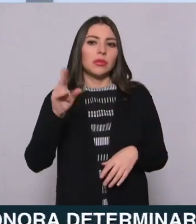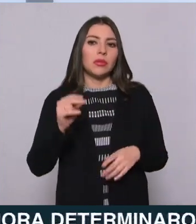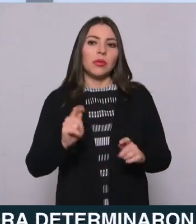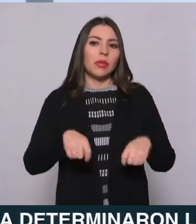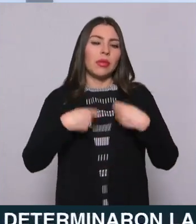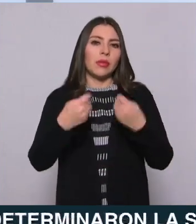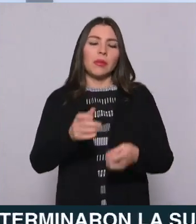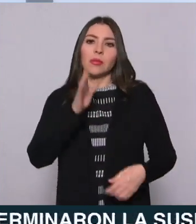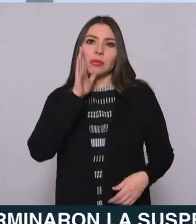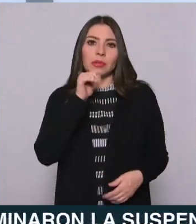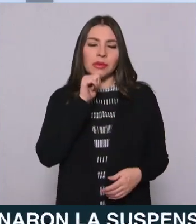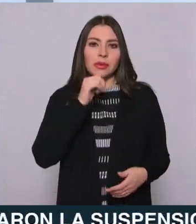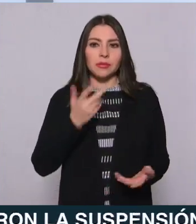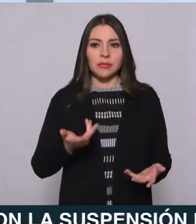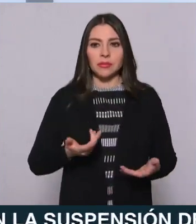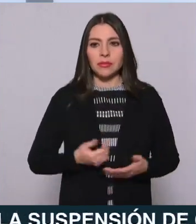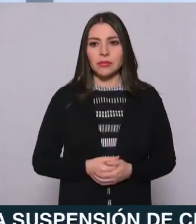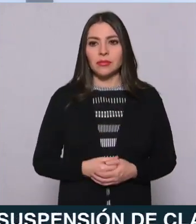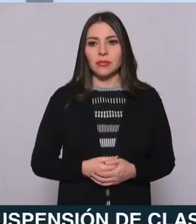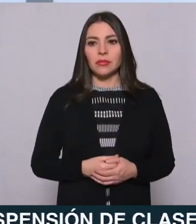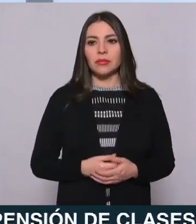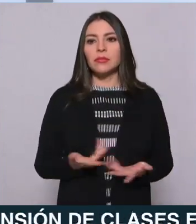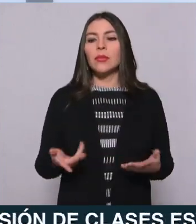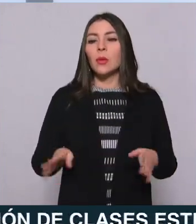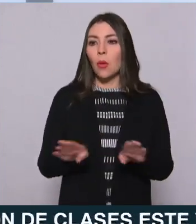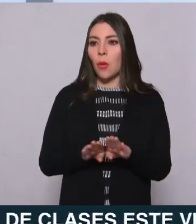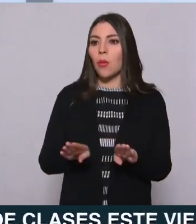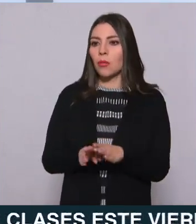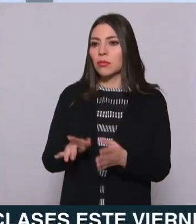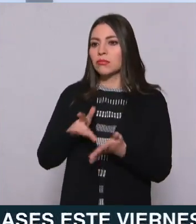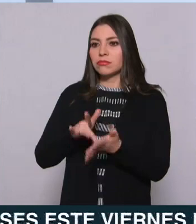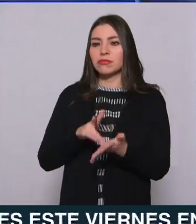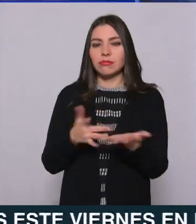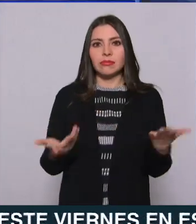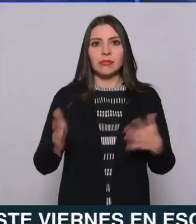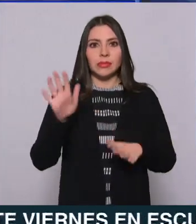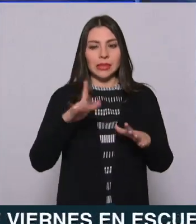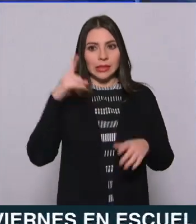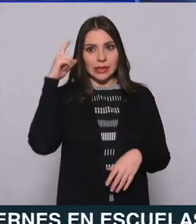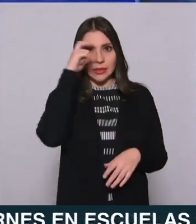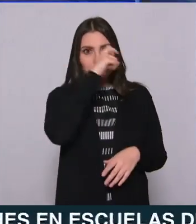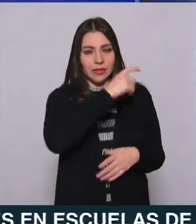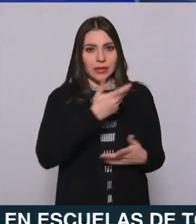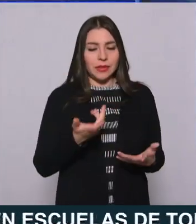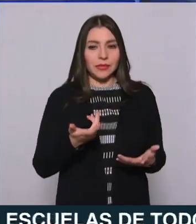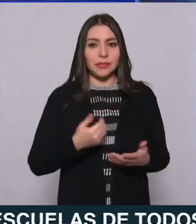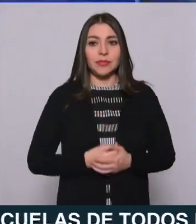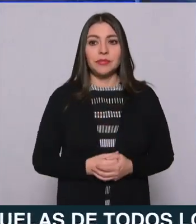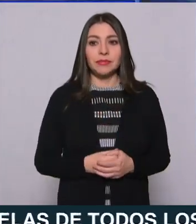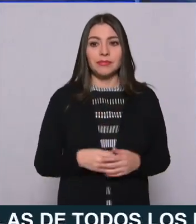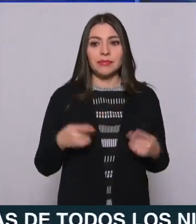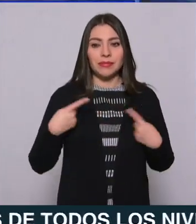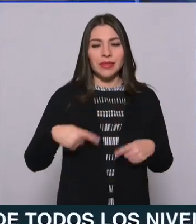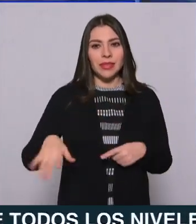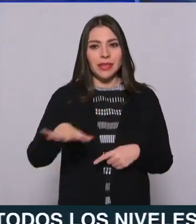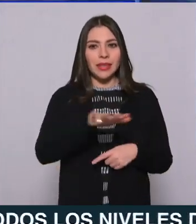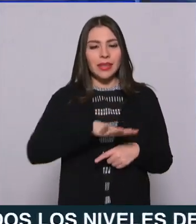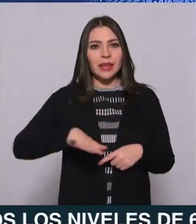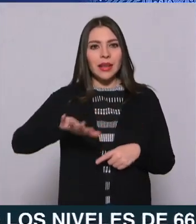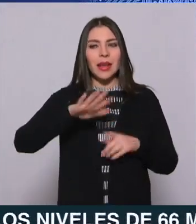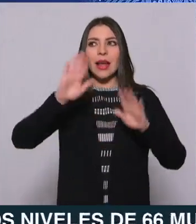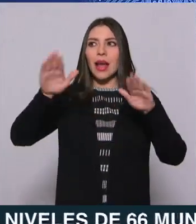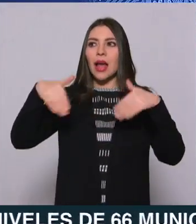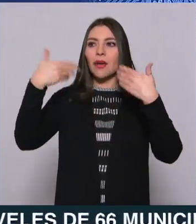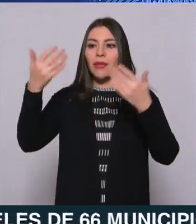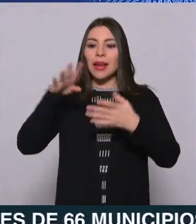expedir, ¿no? Y entonces, ¿cuáles herramientas les das, no? Parece paradójico. Y complicarles afuera el que ellos puedan encontrar un trabajo,